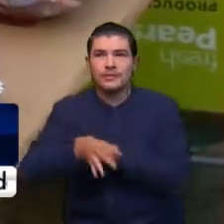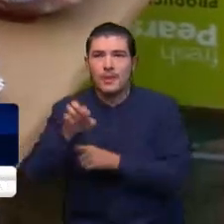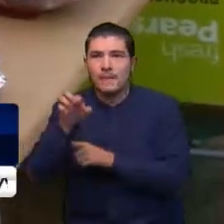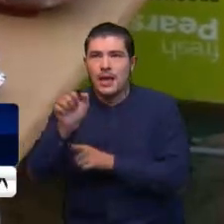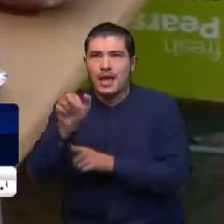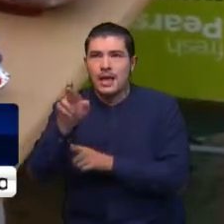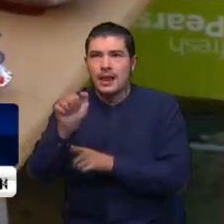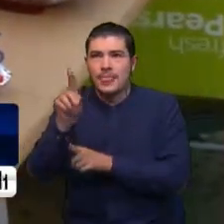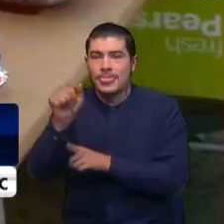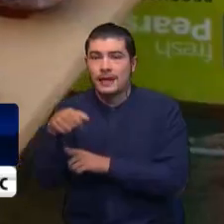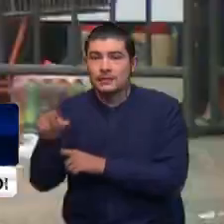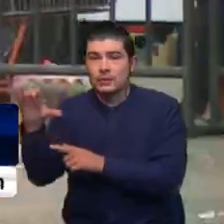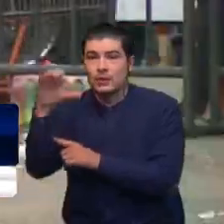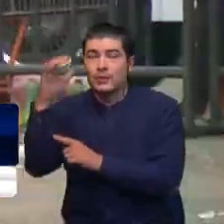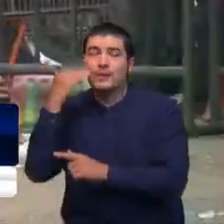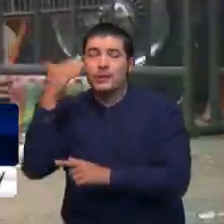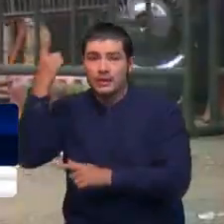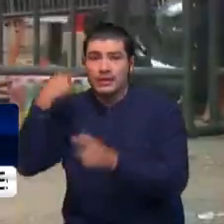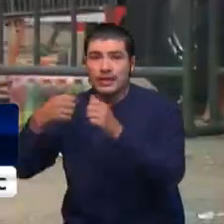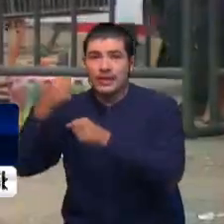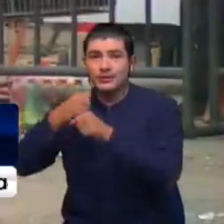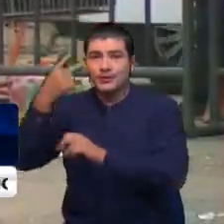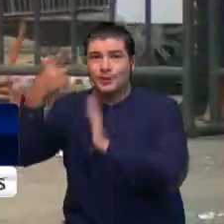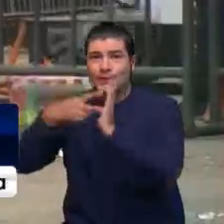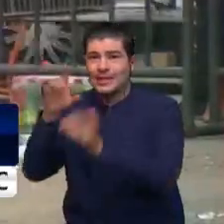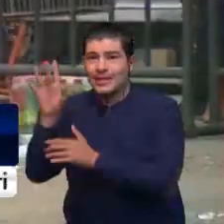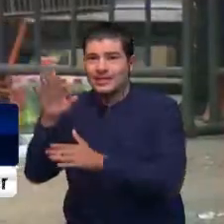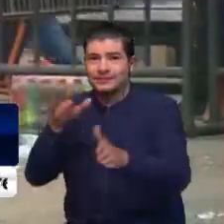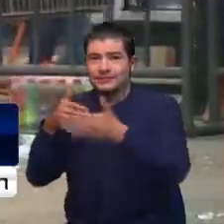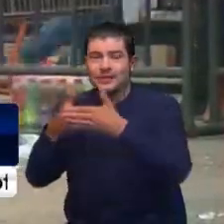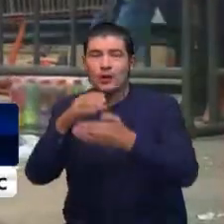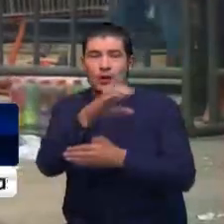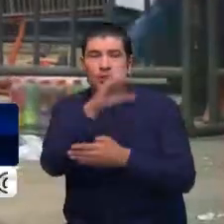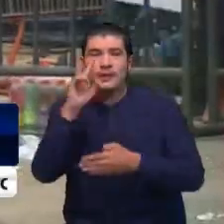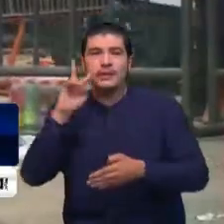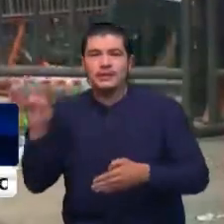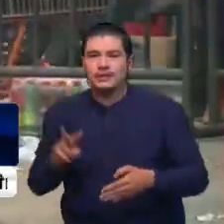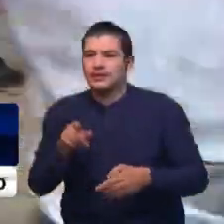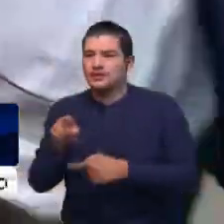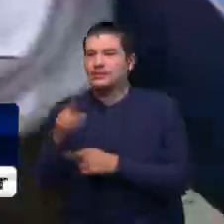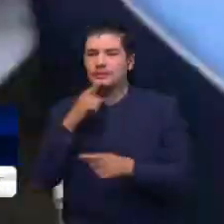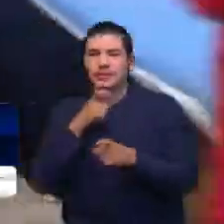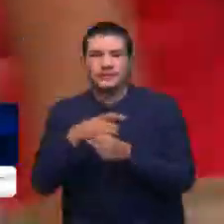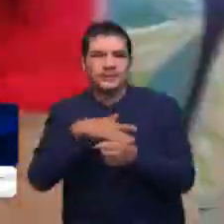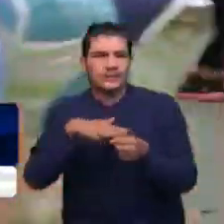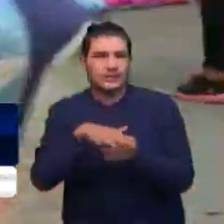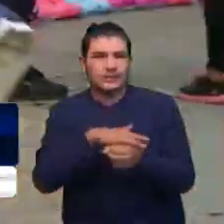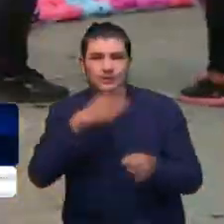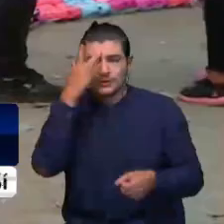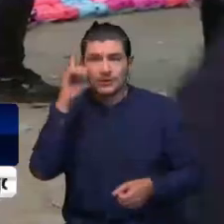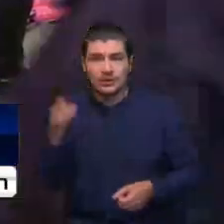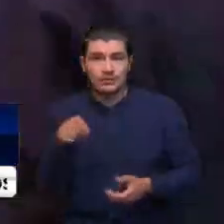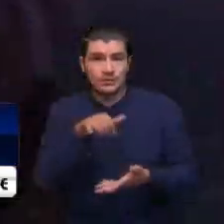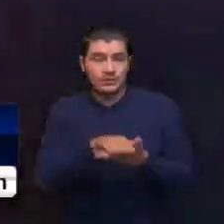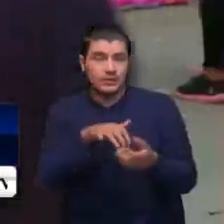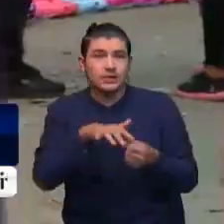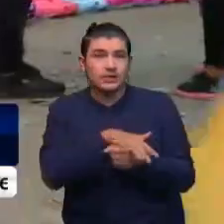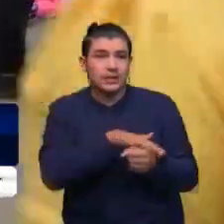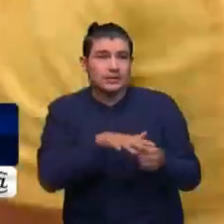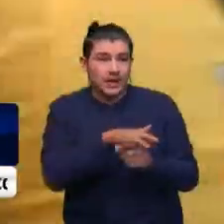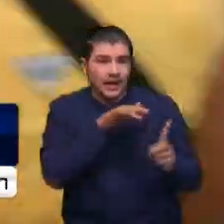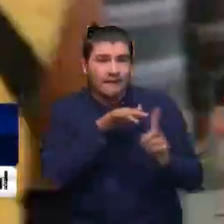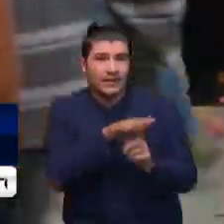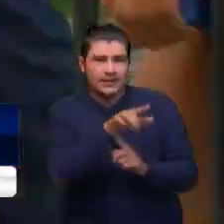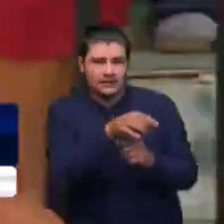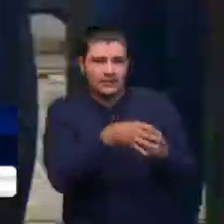crisis vivida por colombia desde el cierre de fronteras en 2015 agudizó el aumento de vendedores ambulantes en la parada norte y santander situación que no sólo afecta